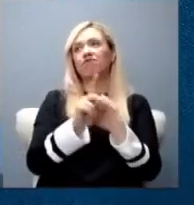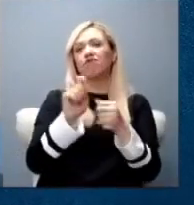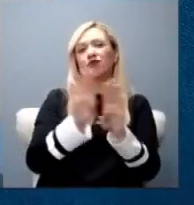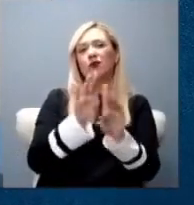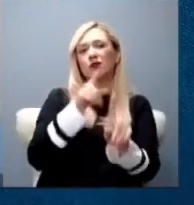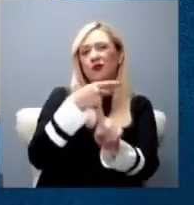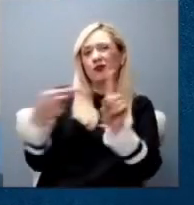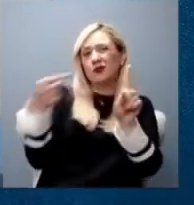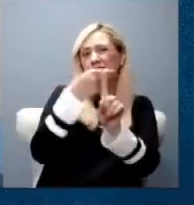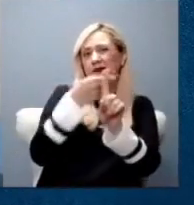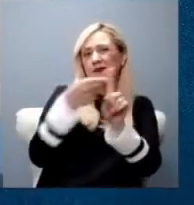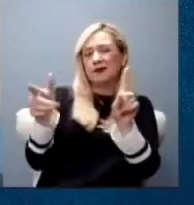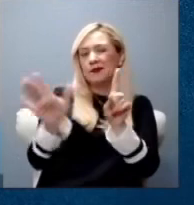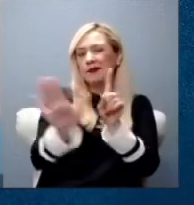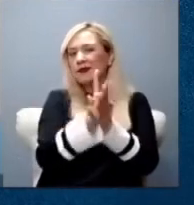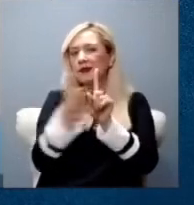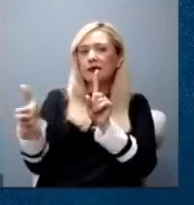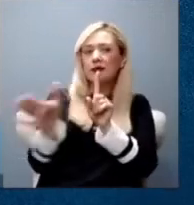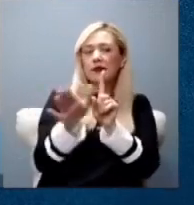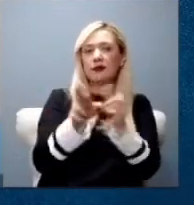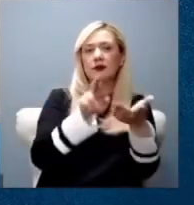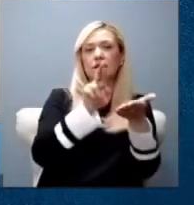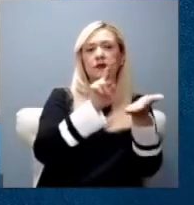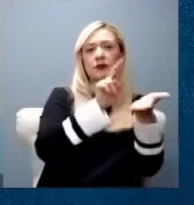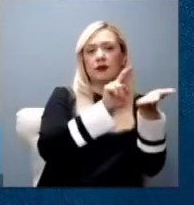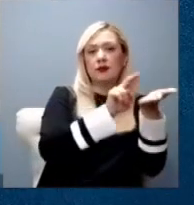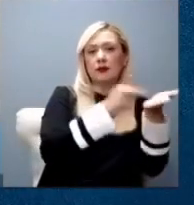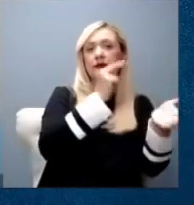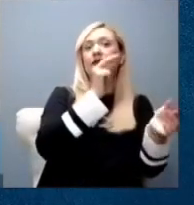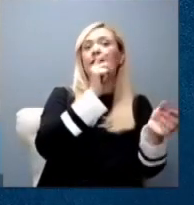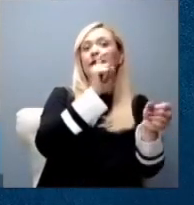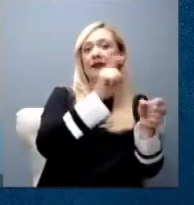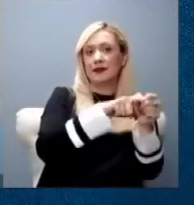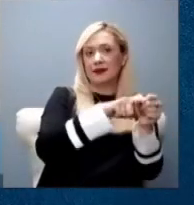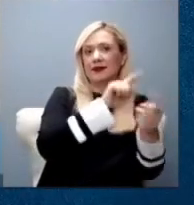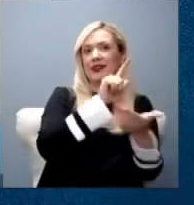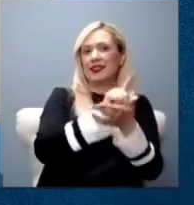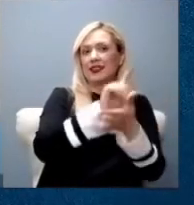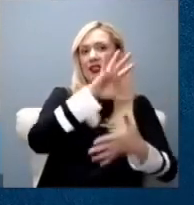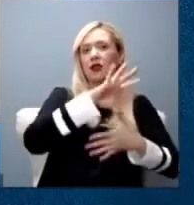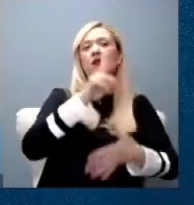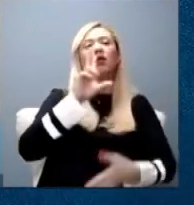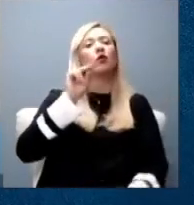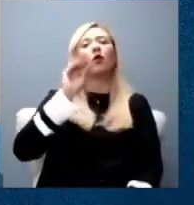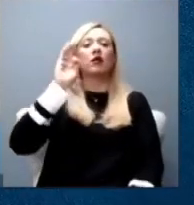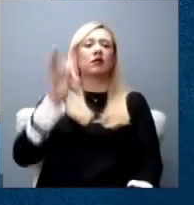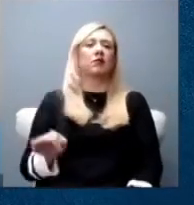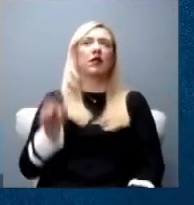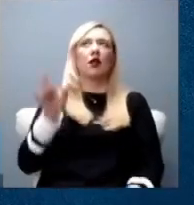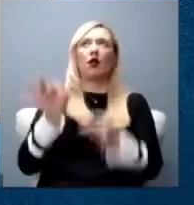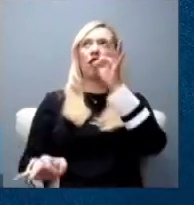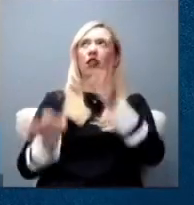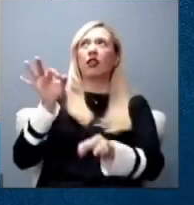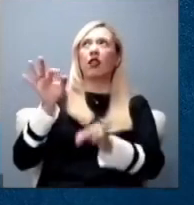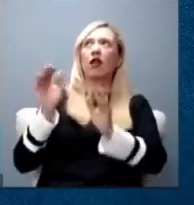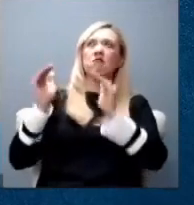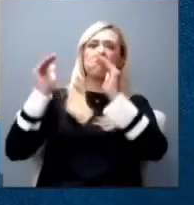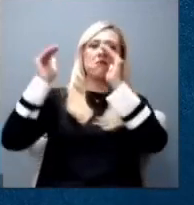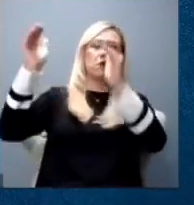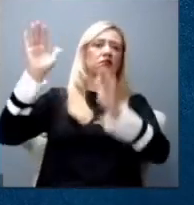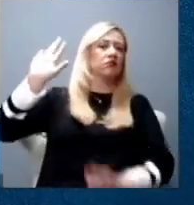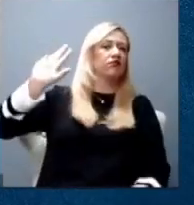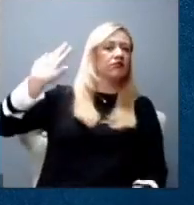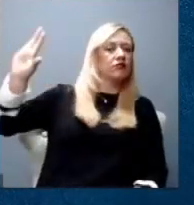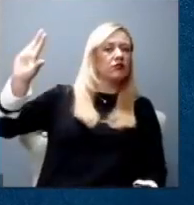adoptaron la Declaración Americana, ratificaron la Convención Americana, pero no aceptaron la competencia de la Corte, y por tanto solo la Comisión Interamericana